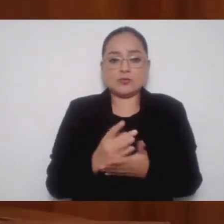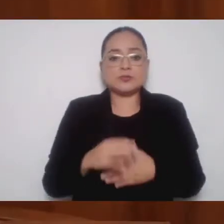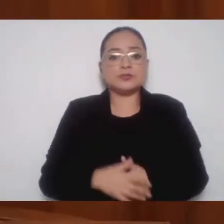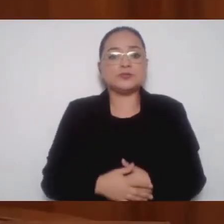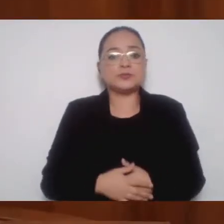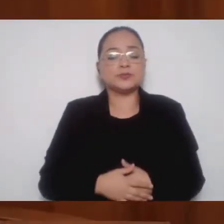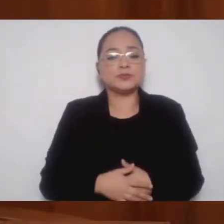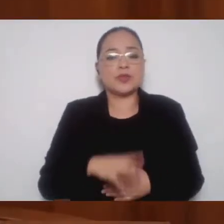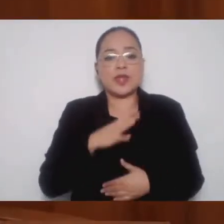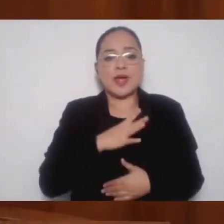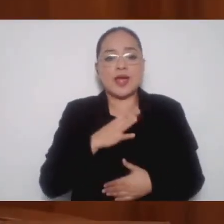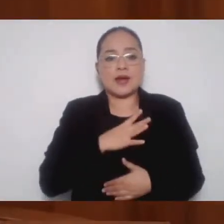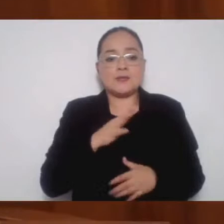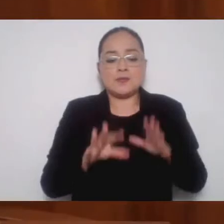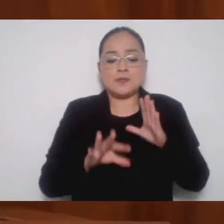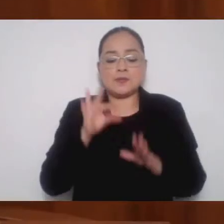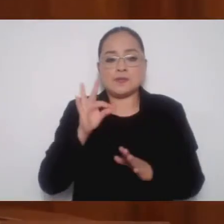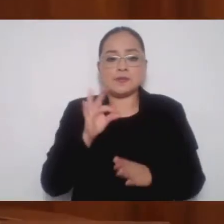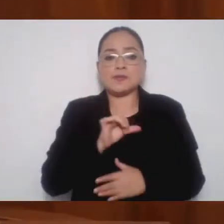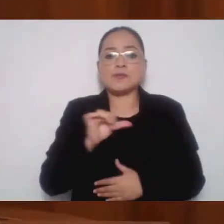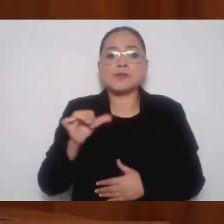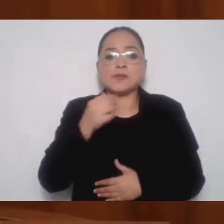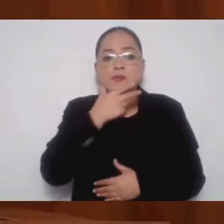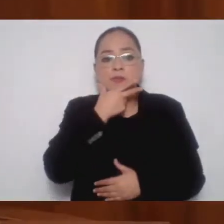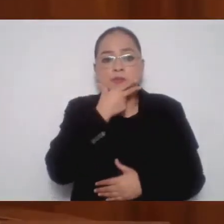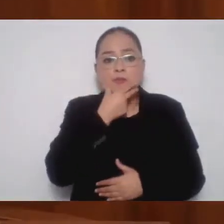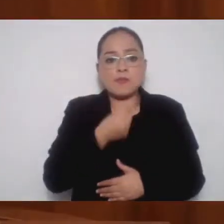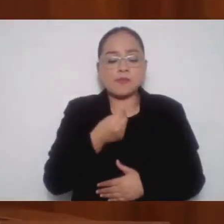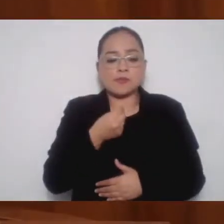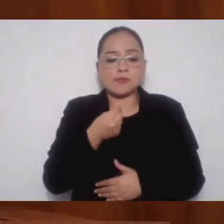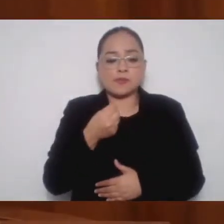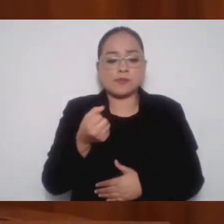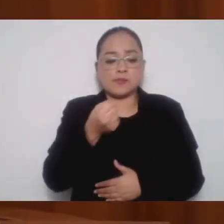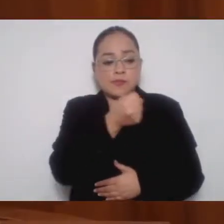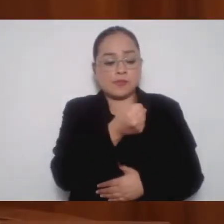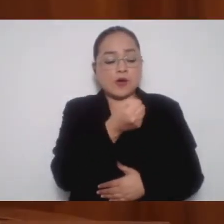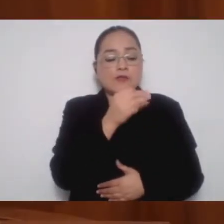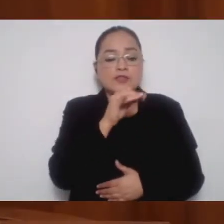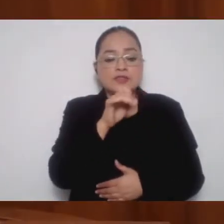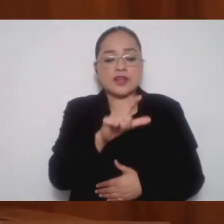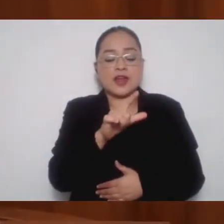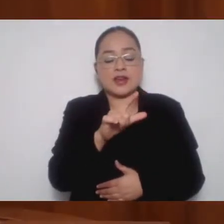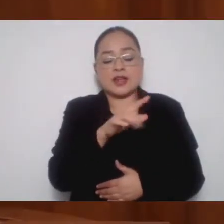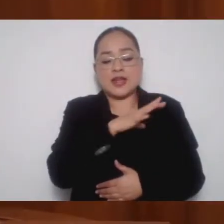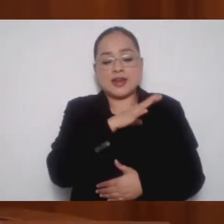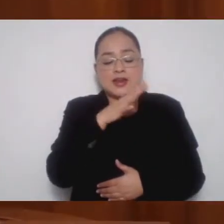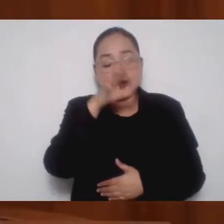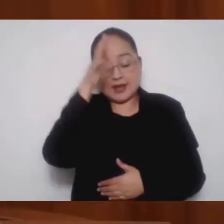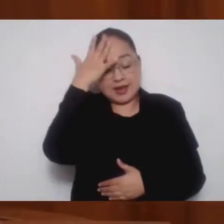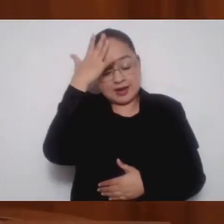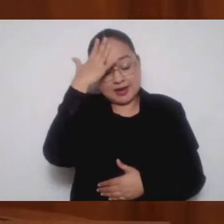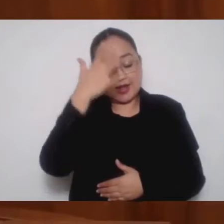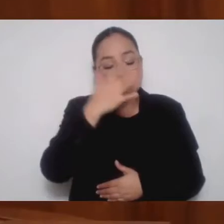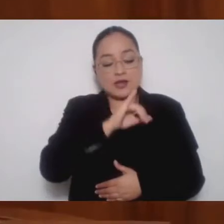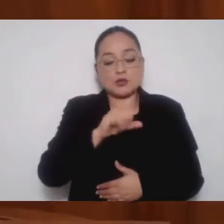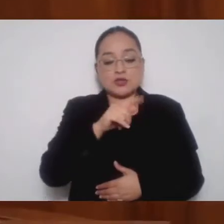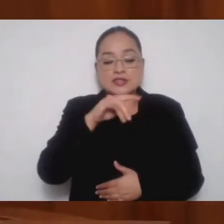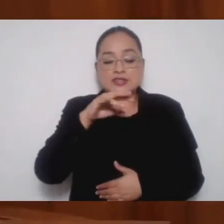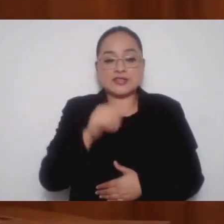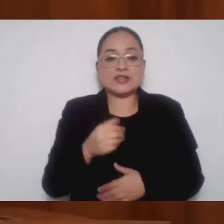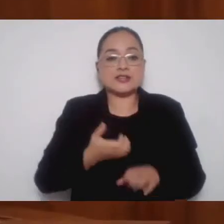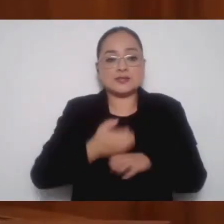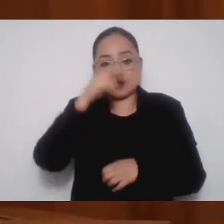único. Se designa al ciudadano como Fiscal General de Justicia del Estado de